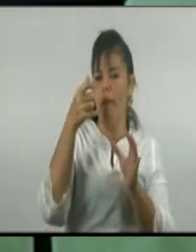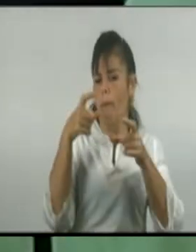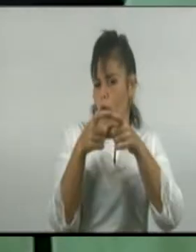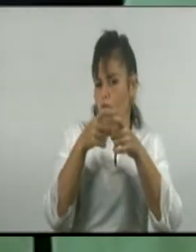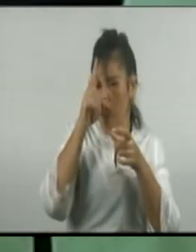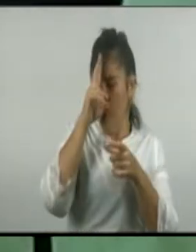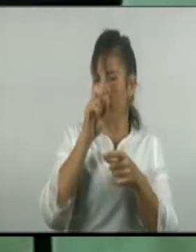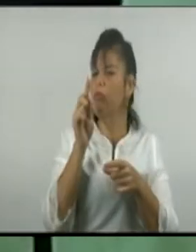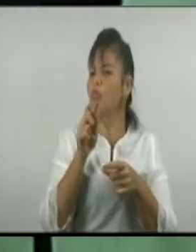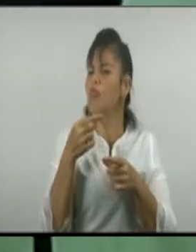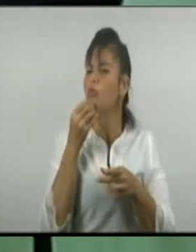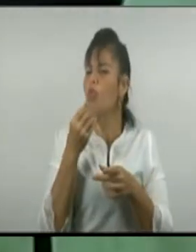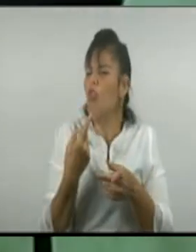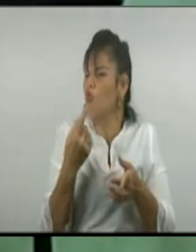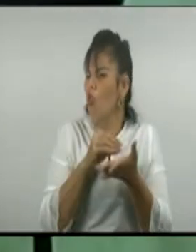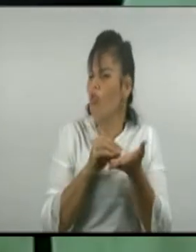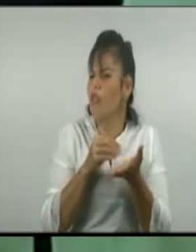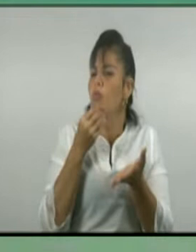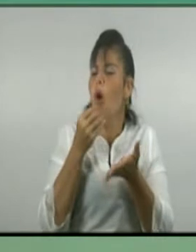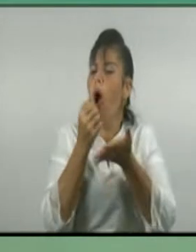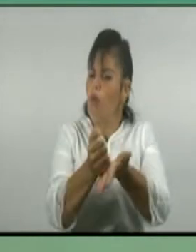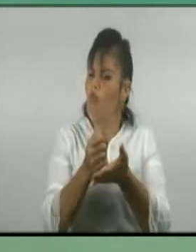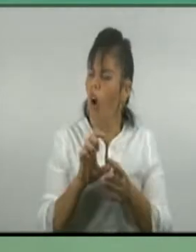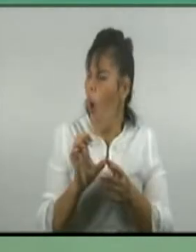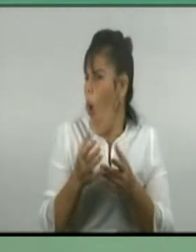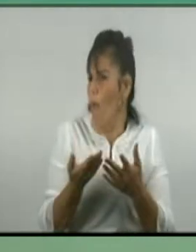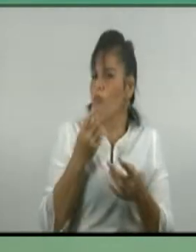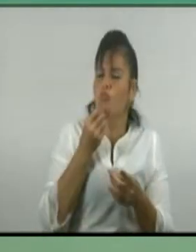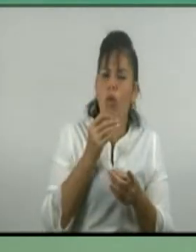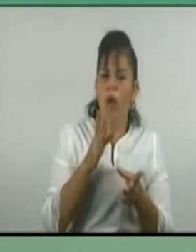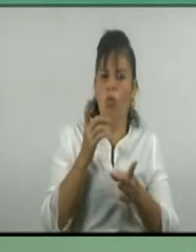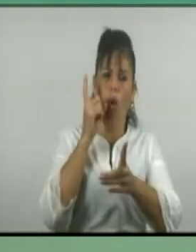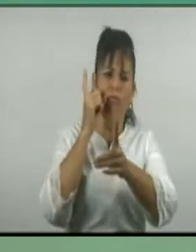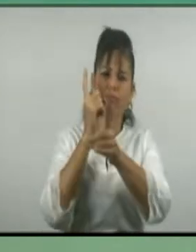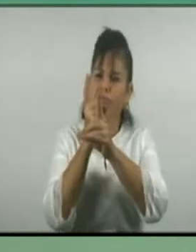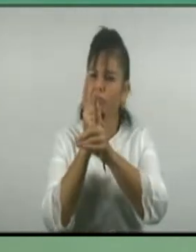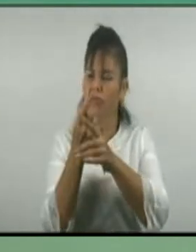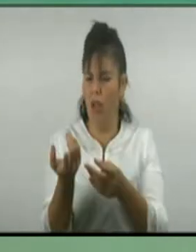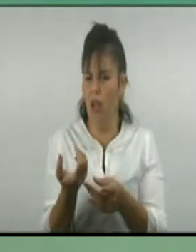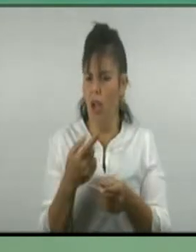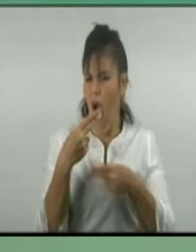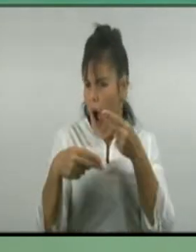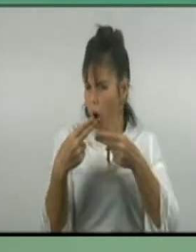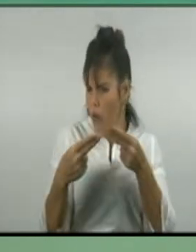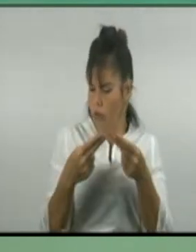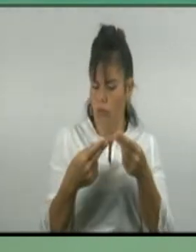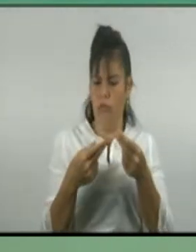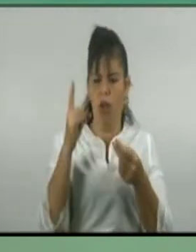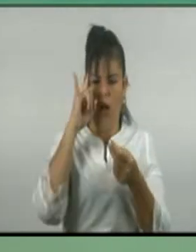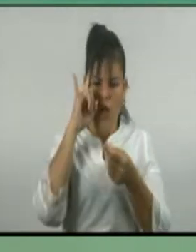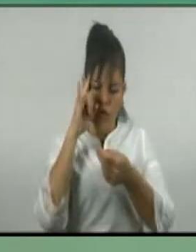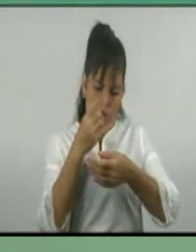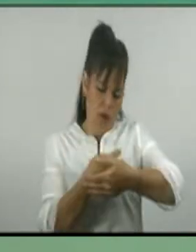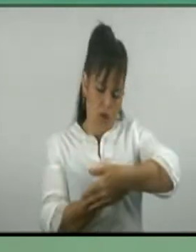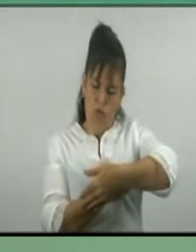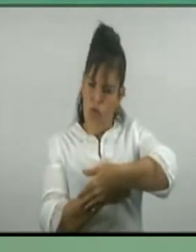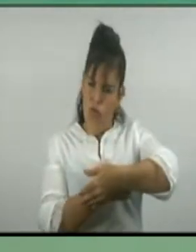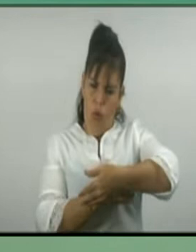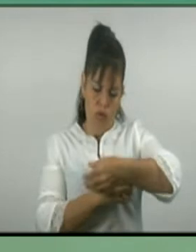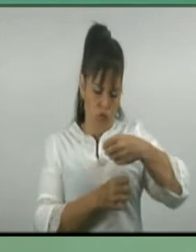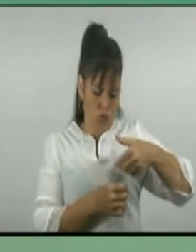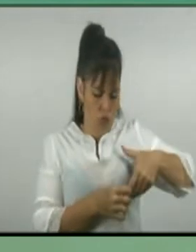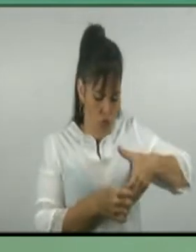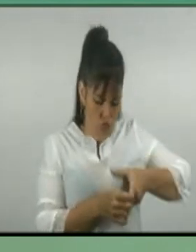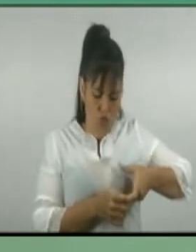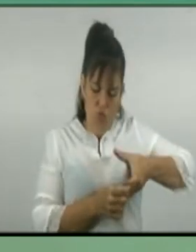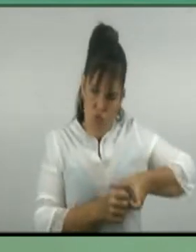conducida donde puede hacer el proceso como puede llegar a ejecutar el proceso de donación de la leche materna